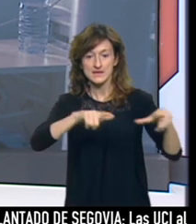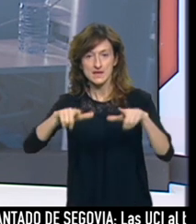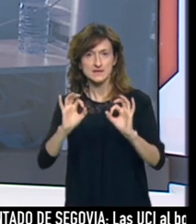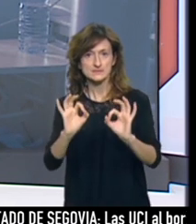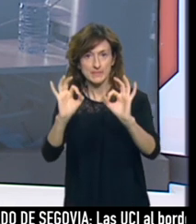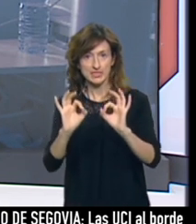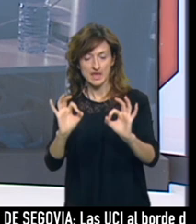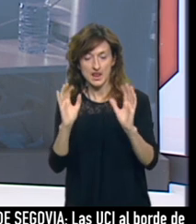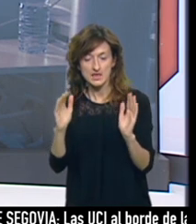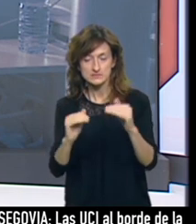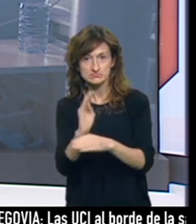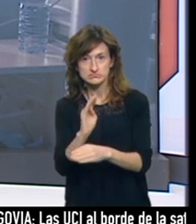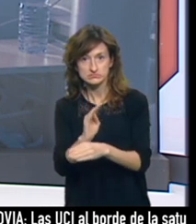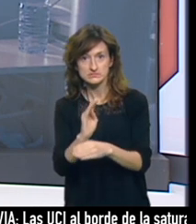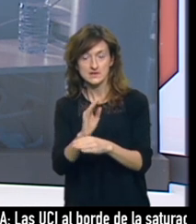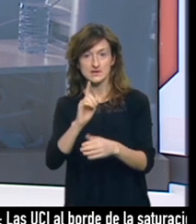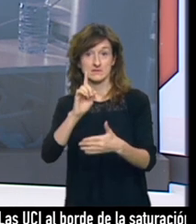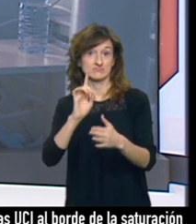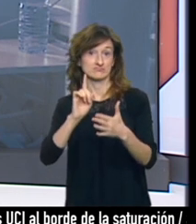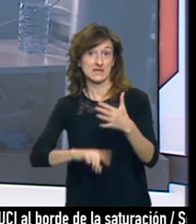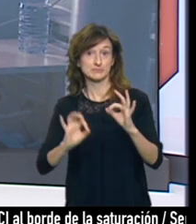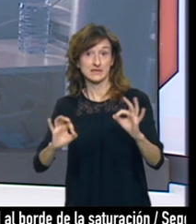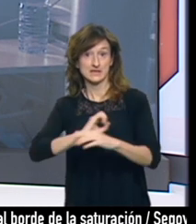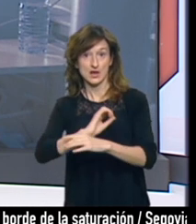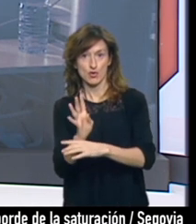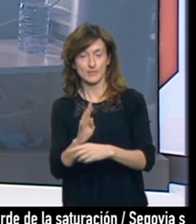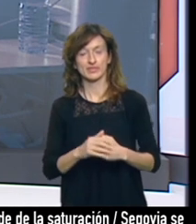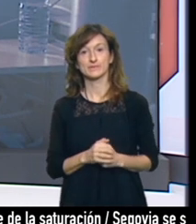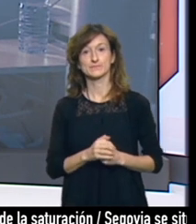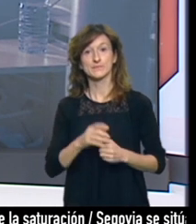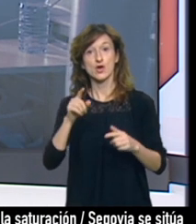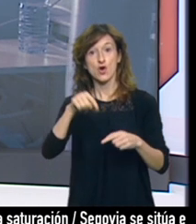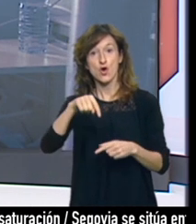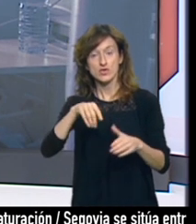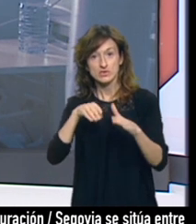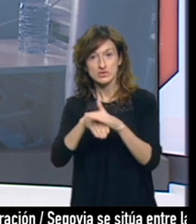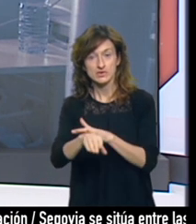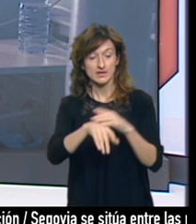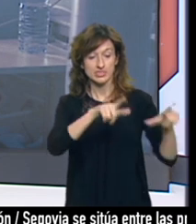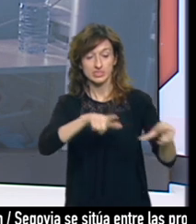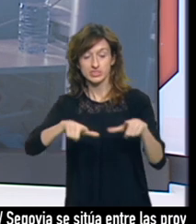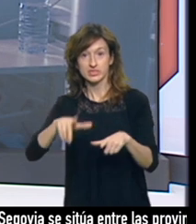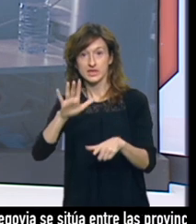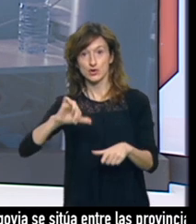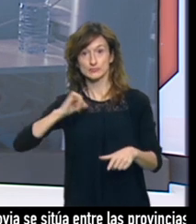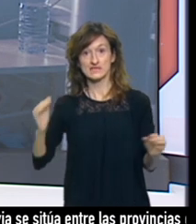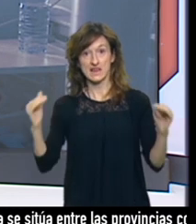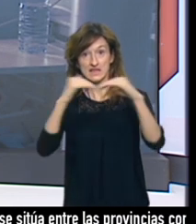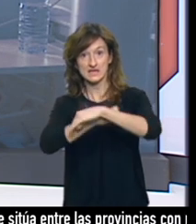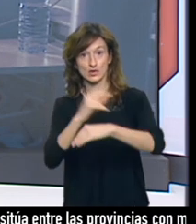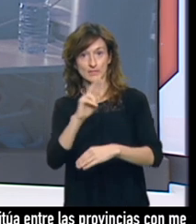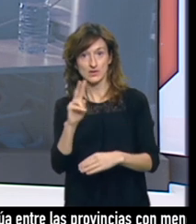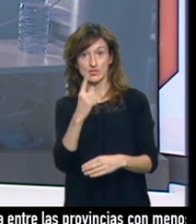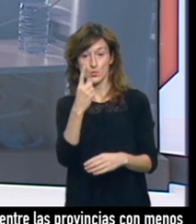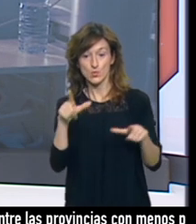unidades especializadas para este tipo de pacientes. Hemos entrado en una de las 5 que hay habilitadas en el Hospital Clínico de